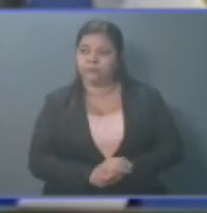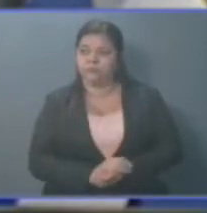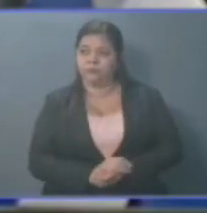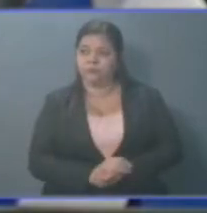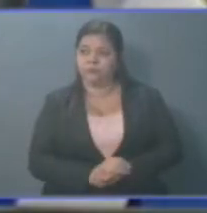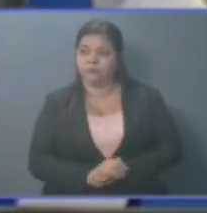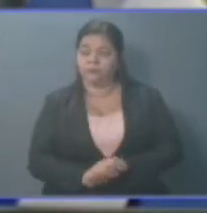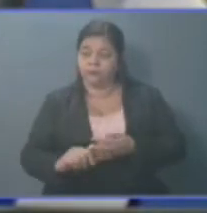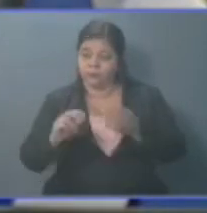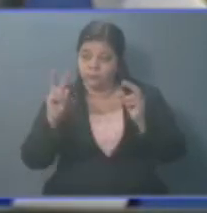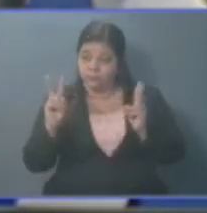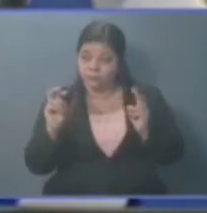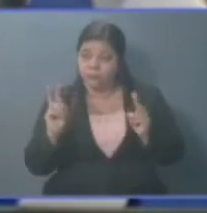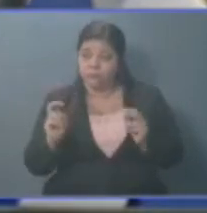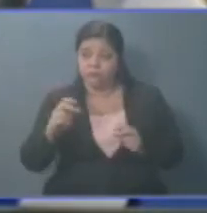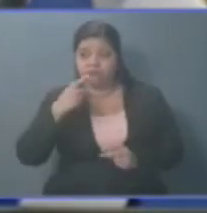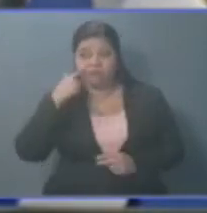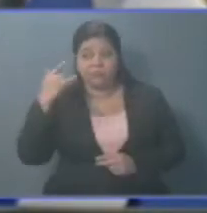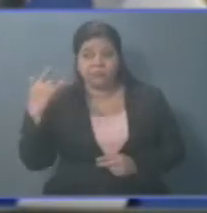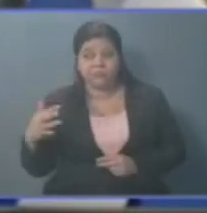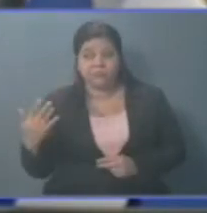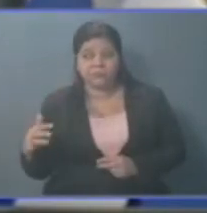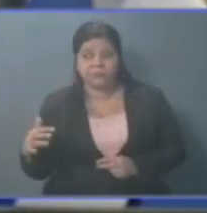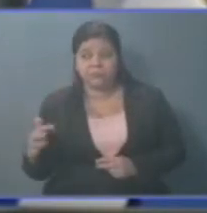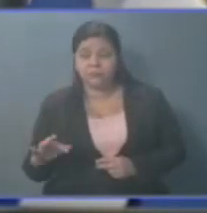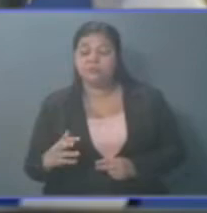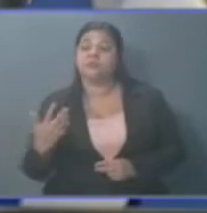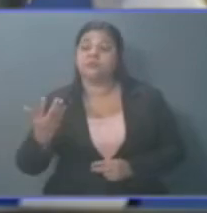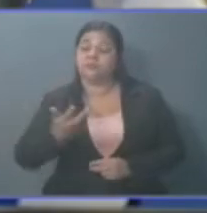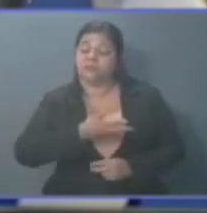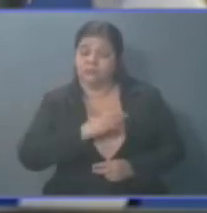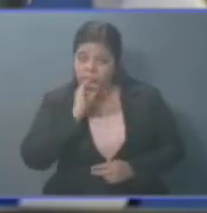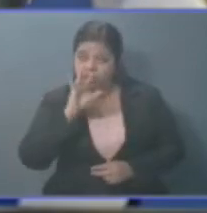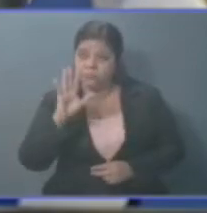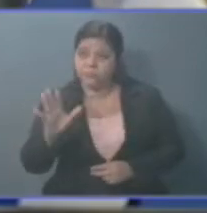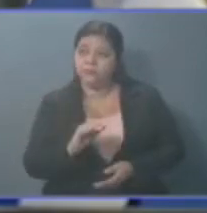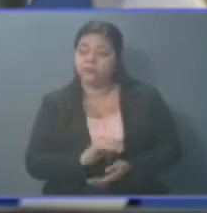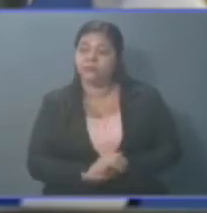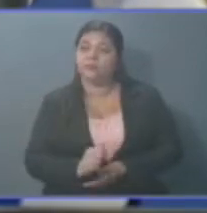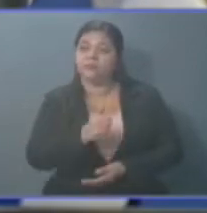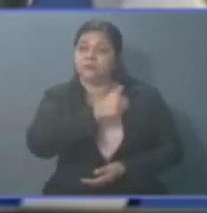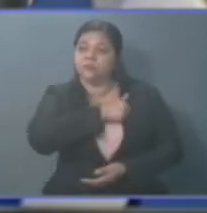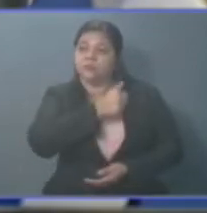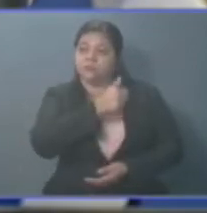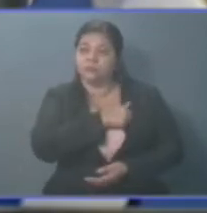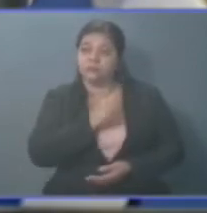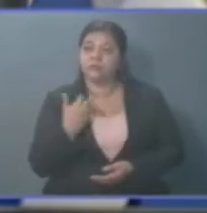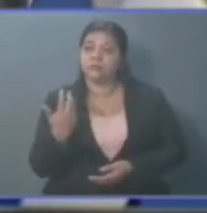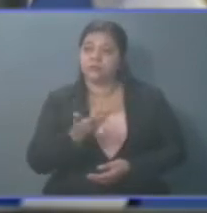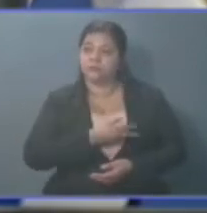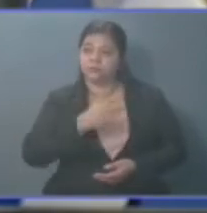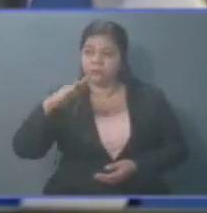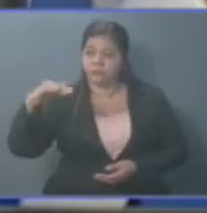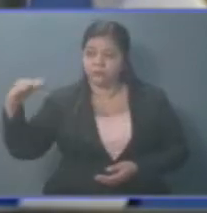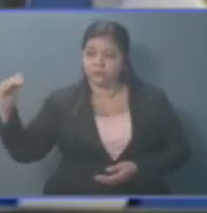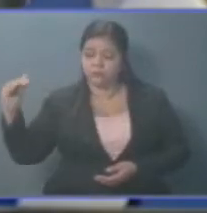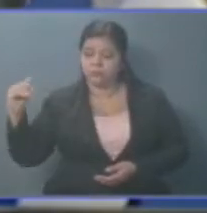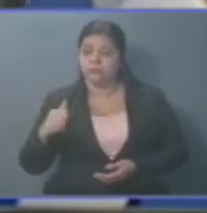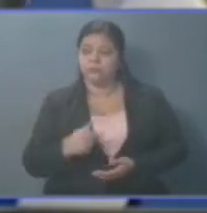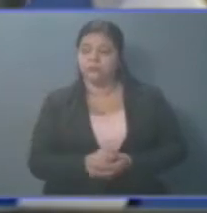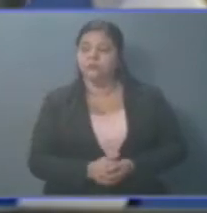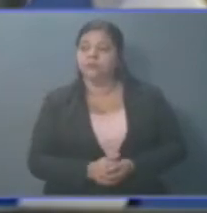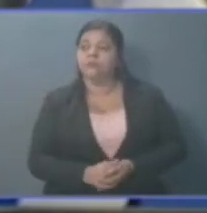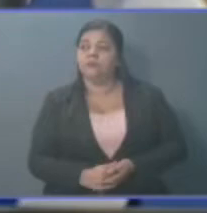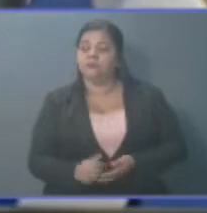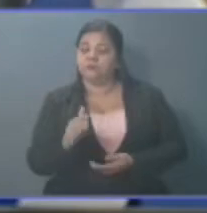Este tema es bien delicado, porque aquí estamos hablando de una responsabilidad de país y es